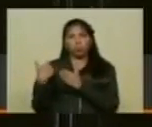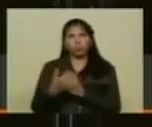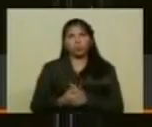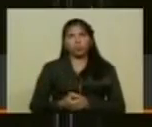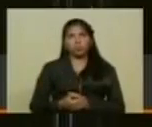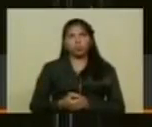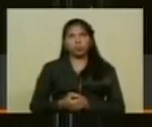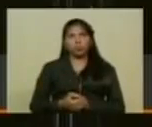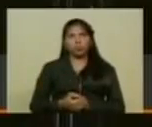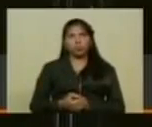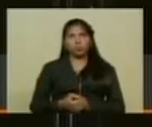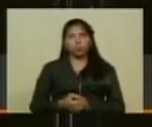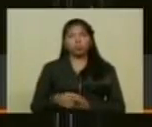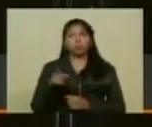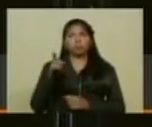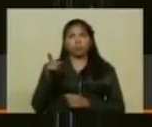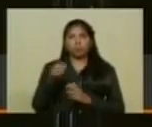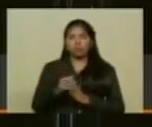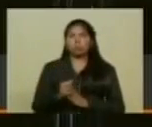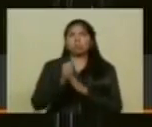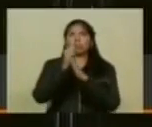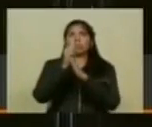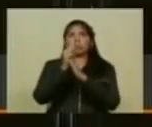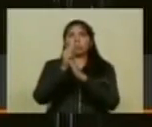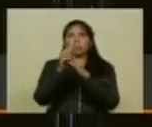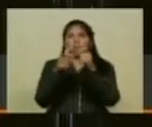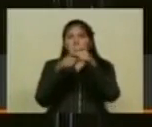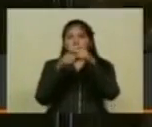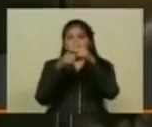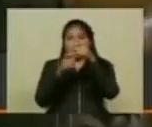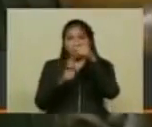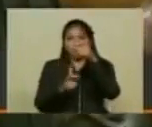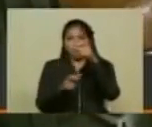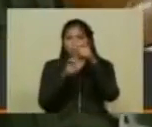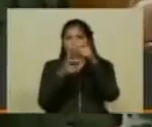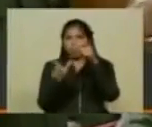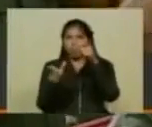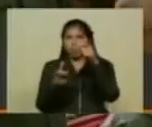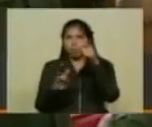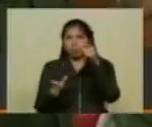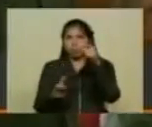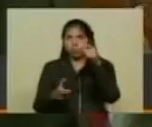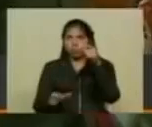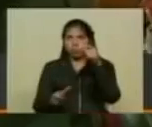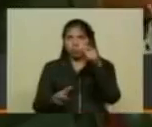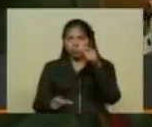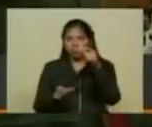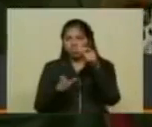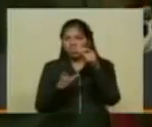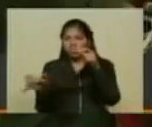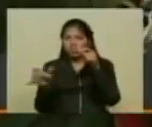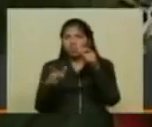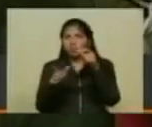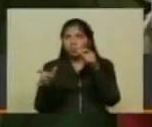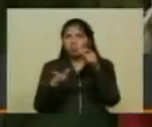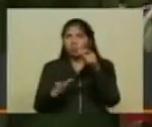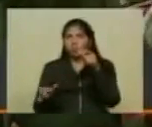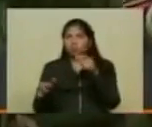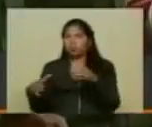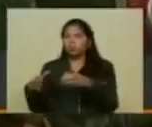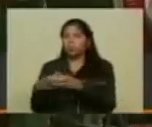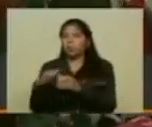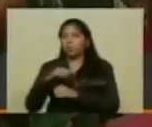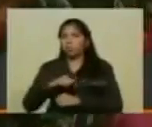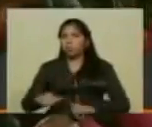columna vertebral de la estructura y del concepto del siglo XXI de la Fuerza Armada Nacional Bolivariana.